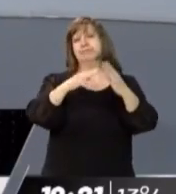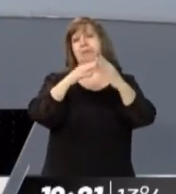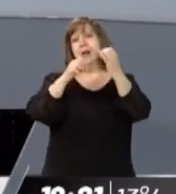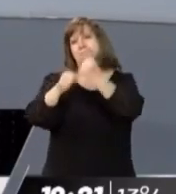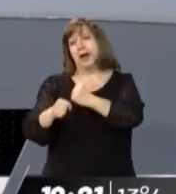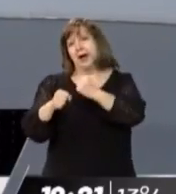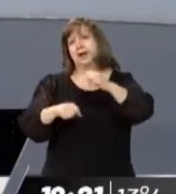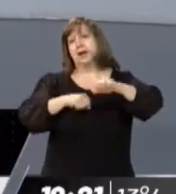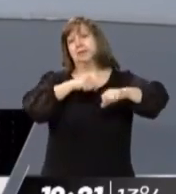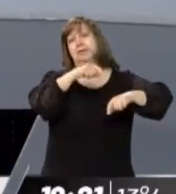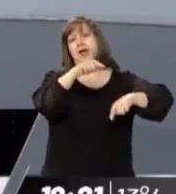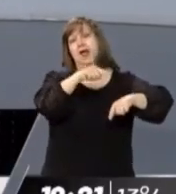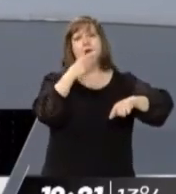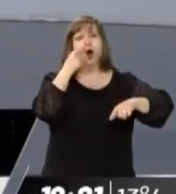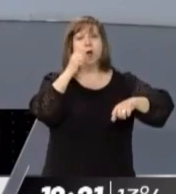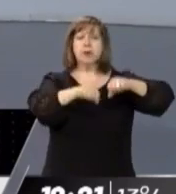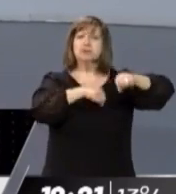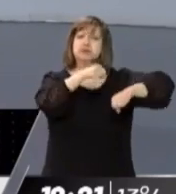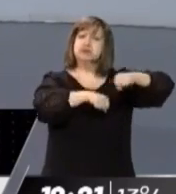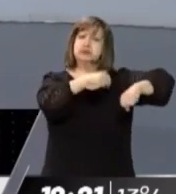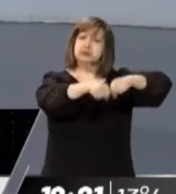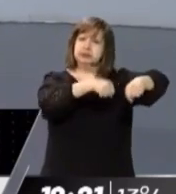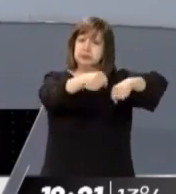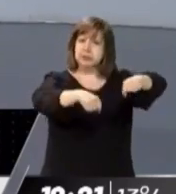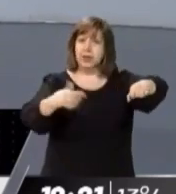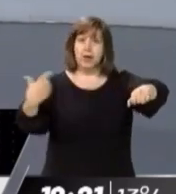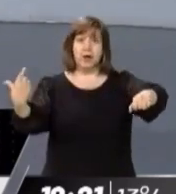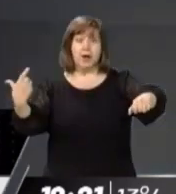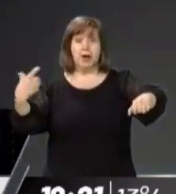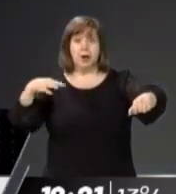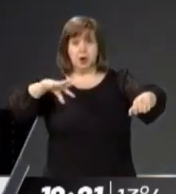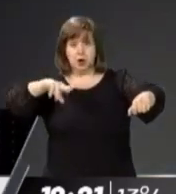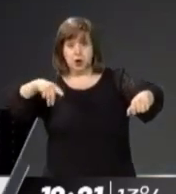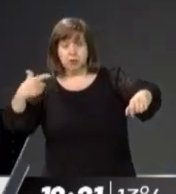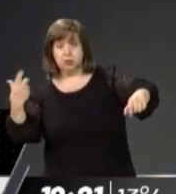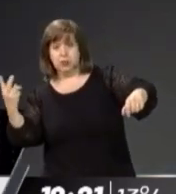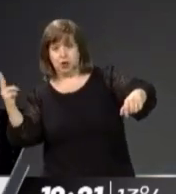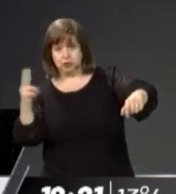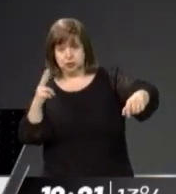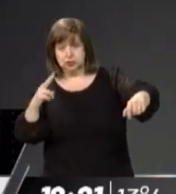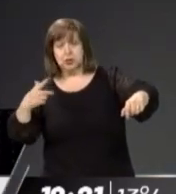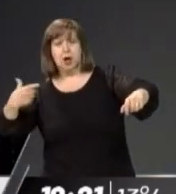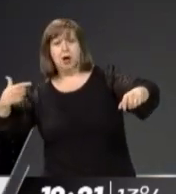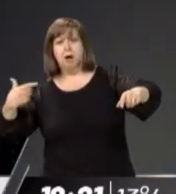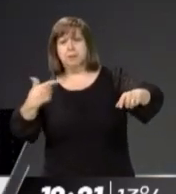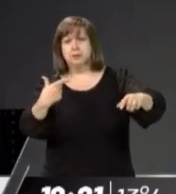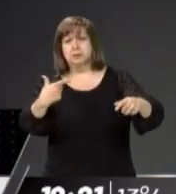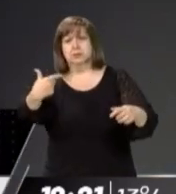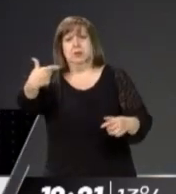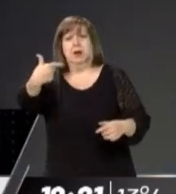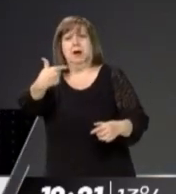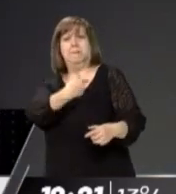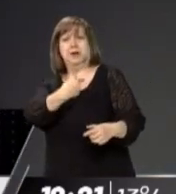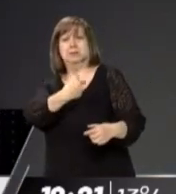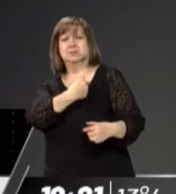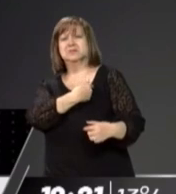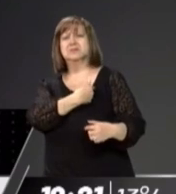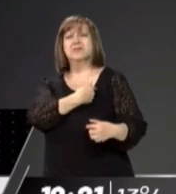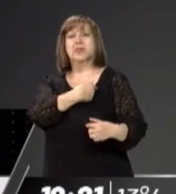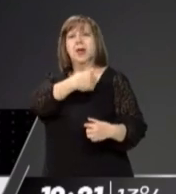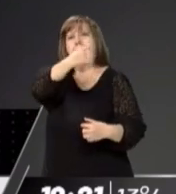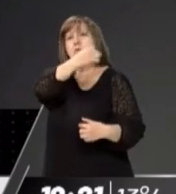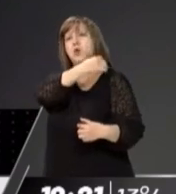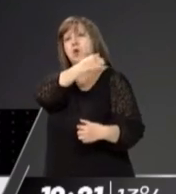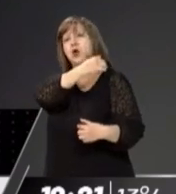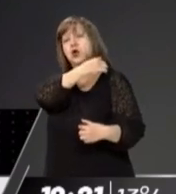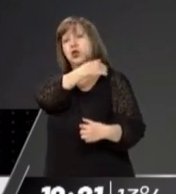hablando de este publicista de 63 años que estuvo internado tras recibir una bala en su clavícula que perforó su pulmón. Fernando von der